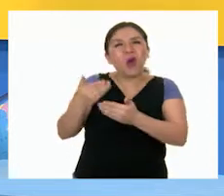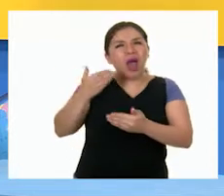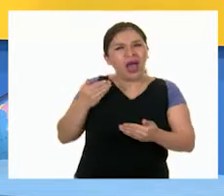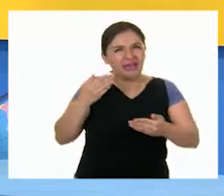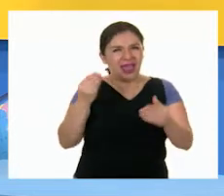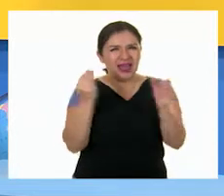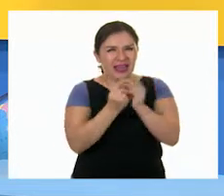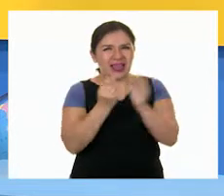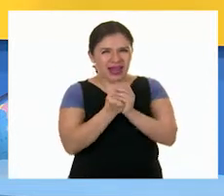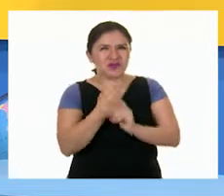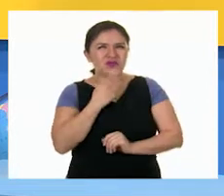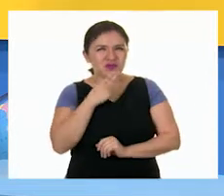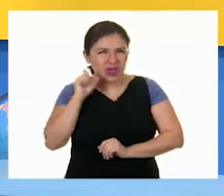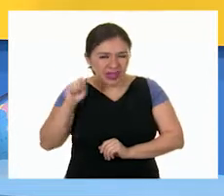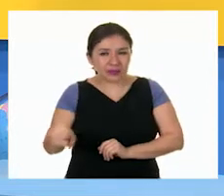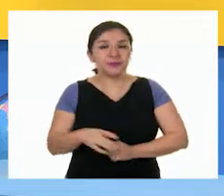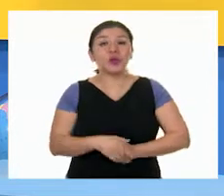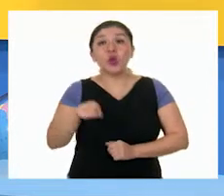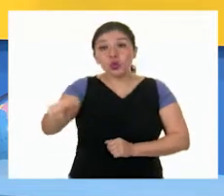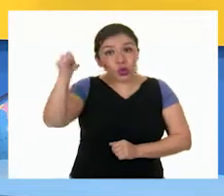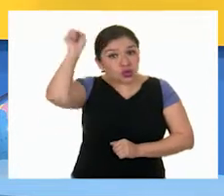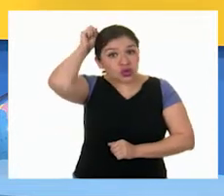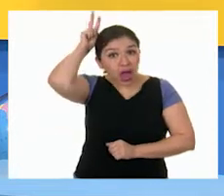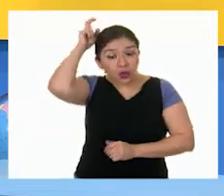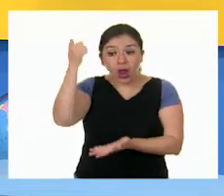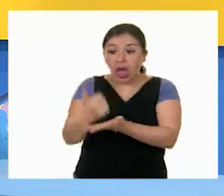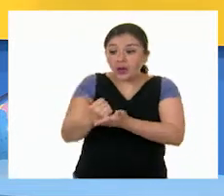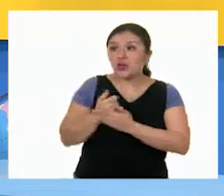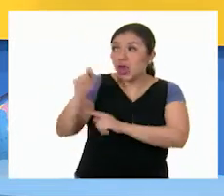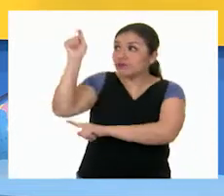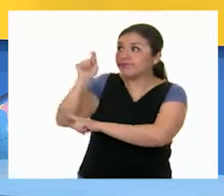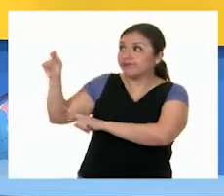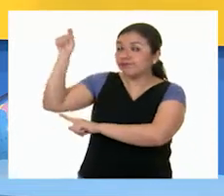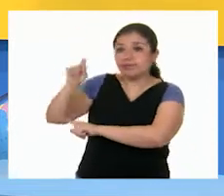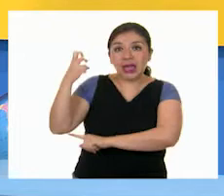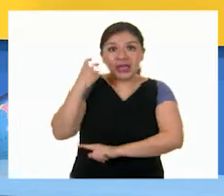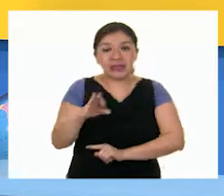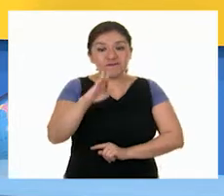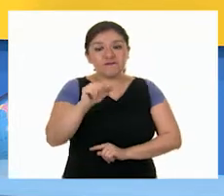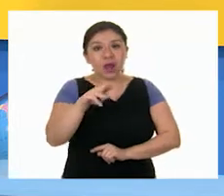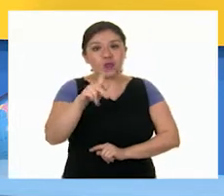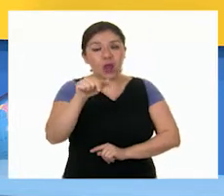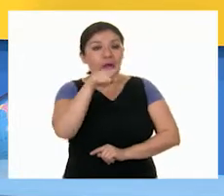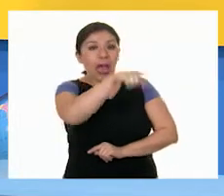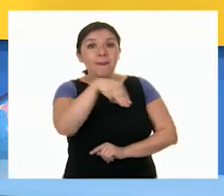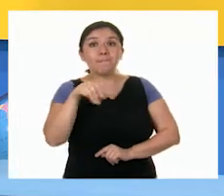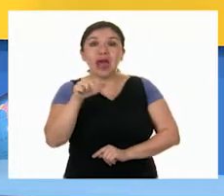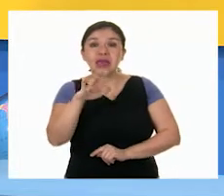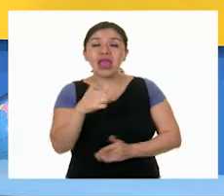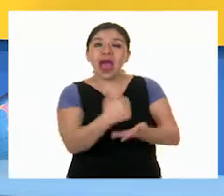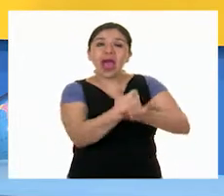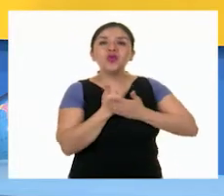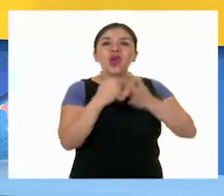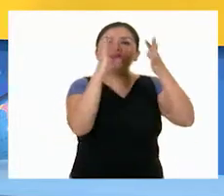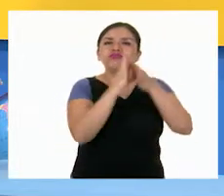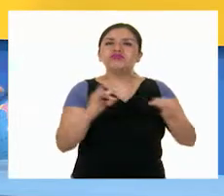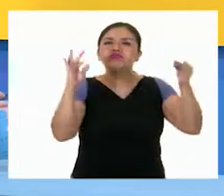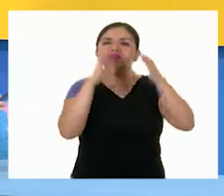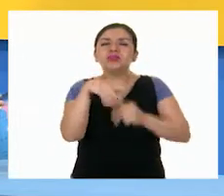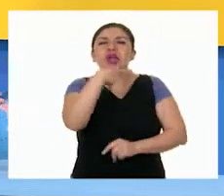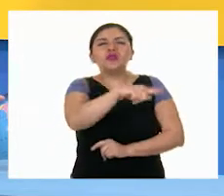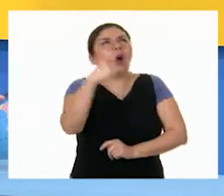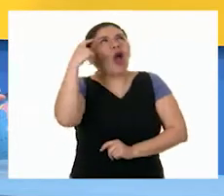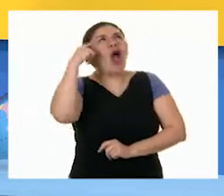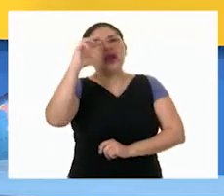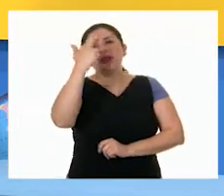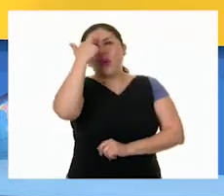usado. Tú, Raulito, nos vas a escribir esta fábula y María nos va a describir la versión de la que se